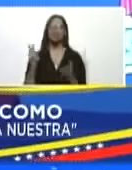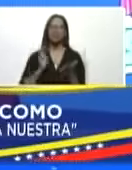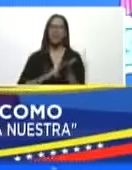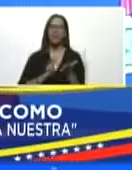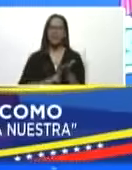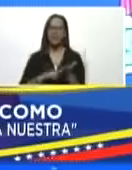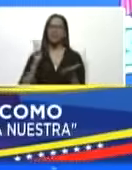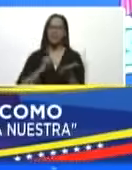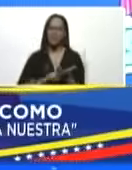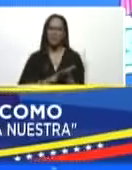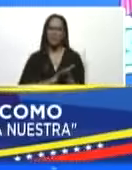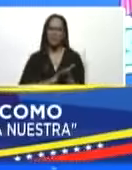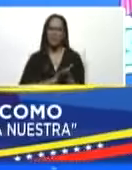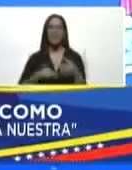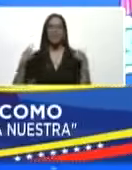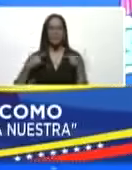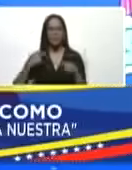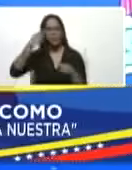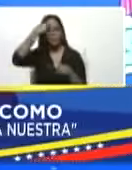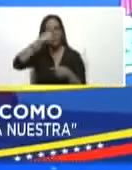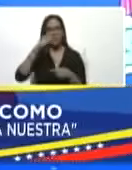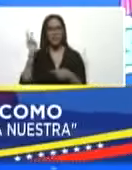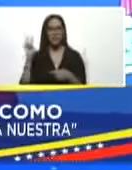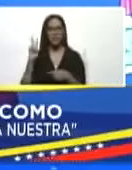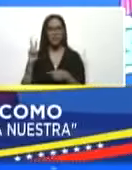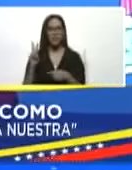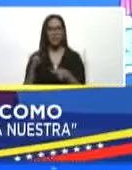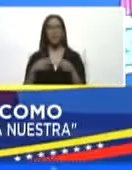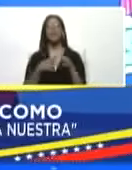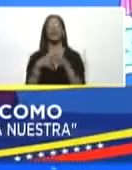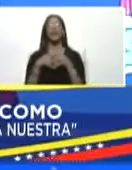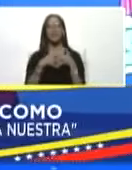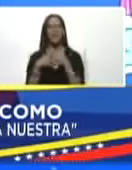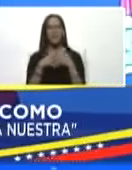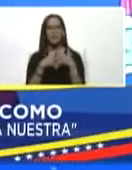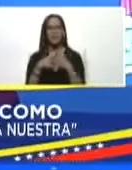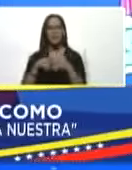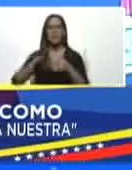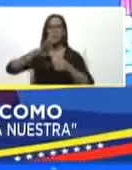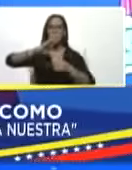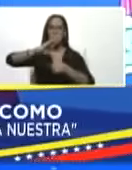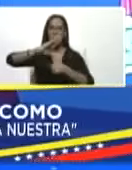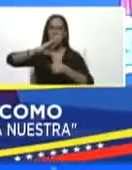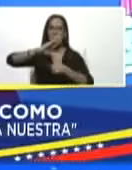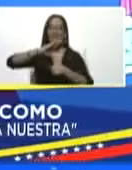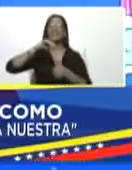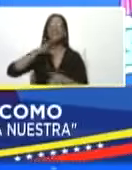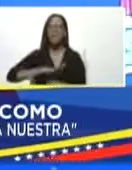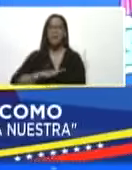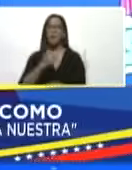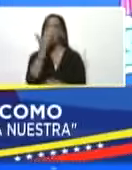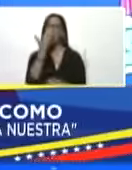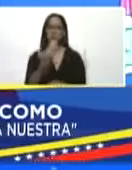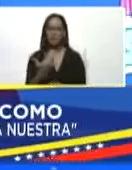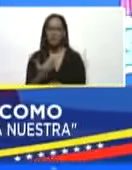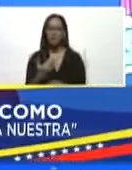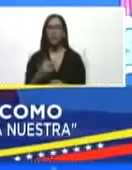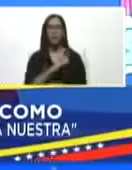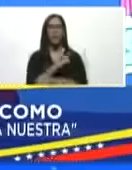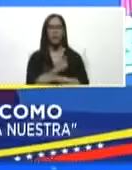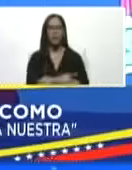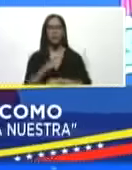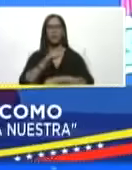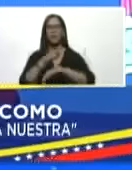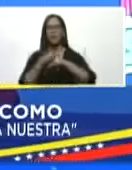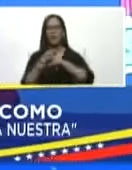de verdad, el enemigo del pueblo de Venezuela es el imperialismo norteamericano. Estamos enfrentando el poder del